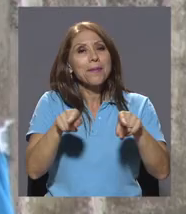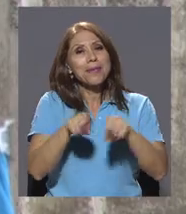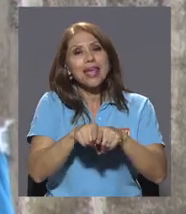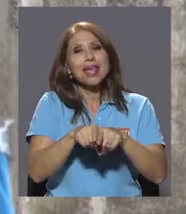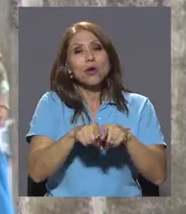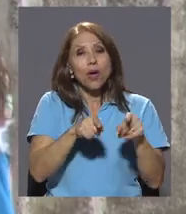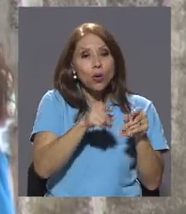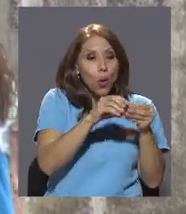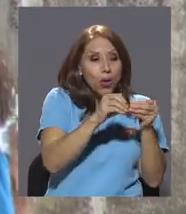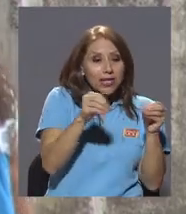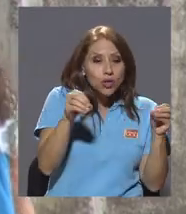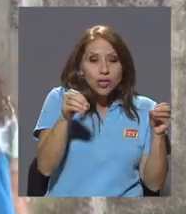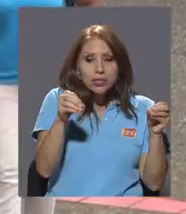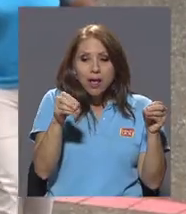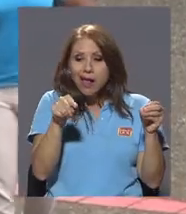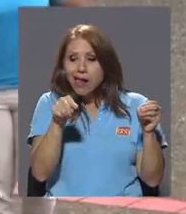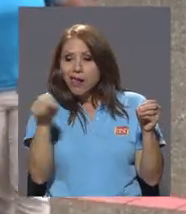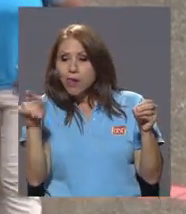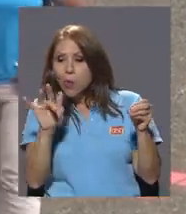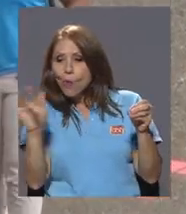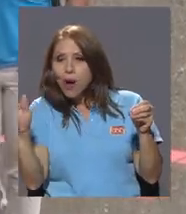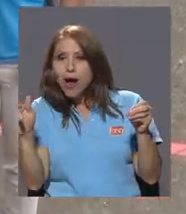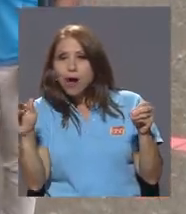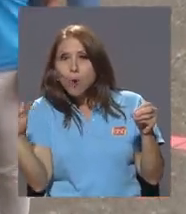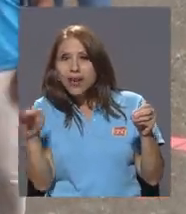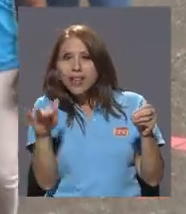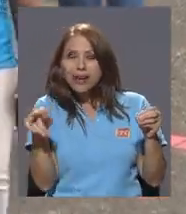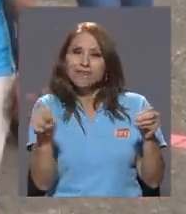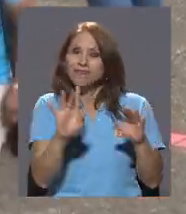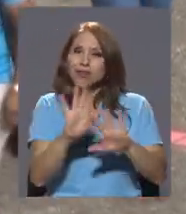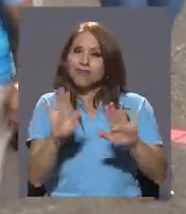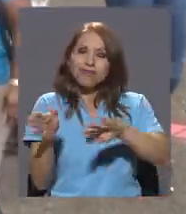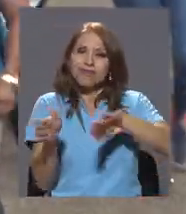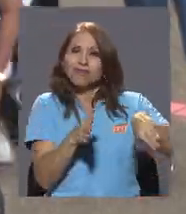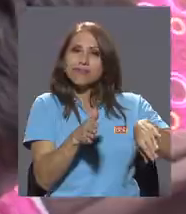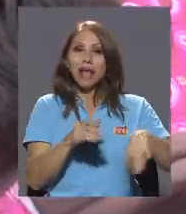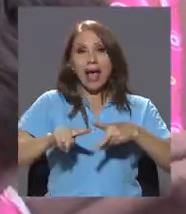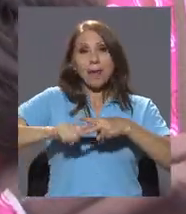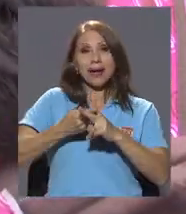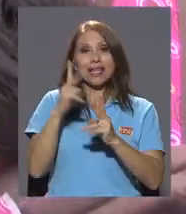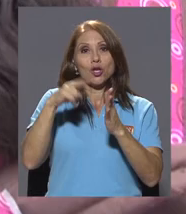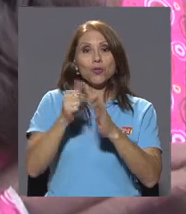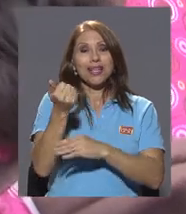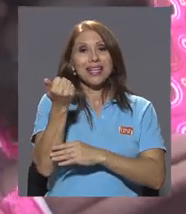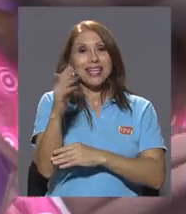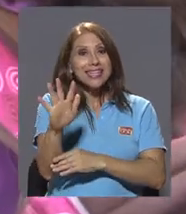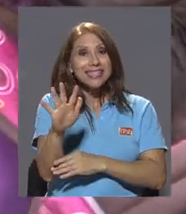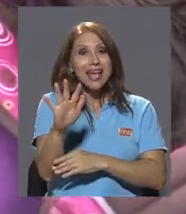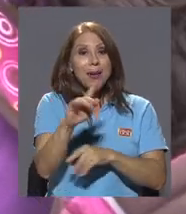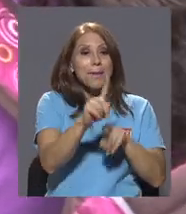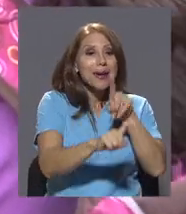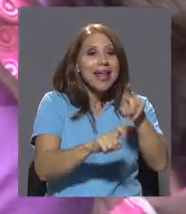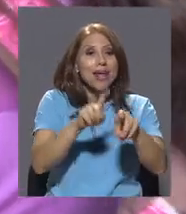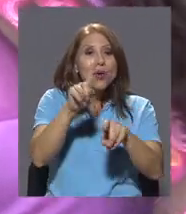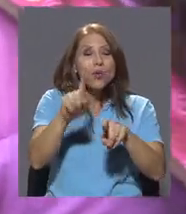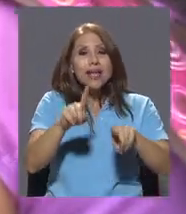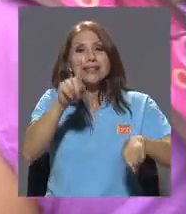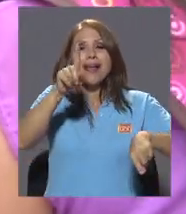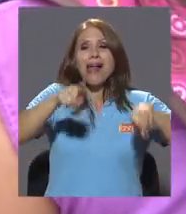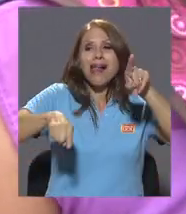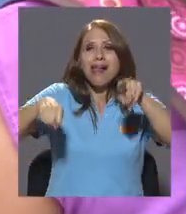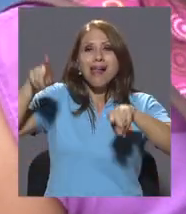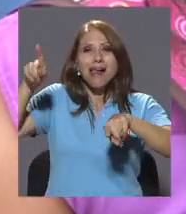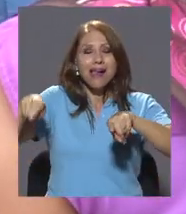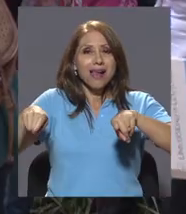oraciones. Otro cambio es que a partir del 2015 las preguntas aparecen intercaladas y no en bloques como solían